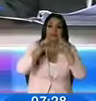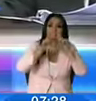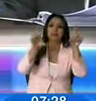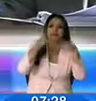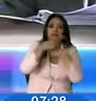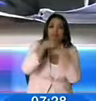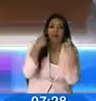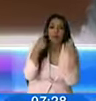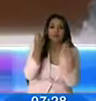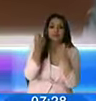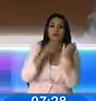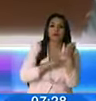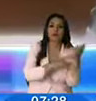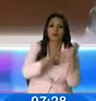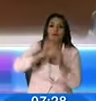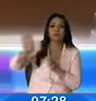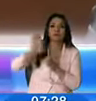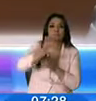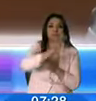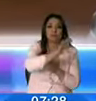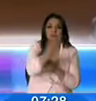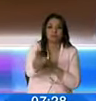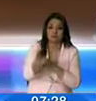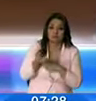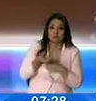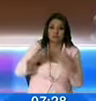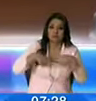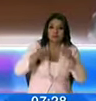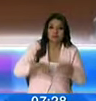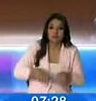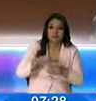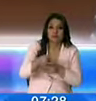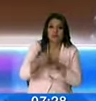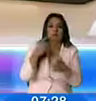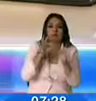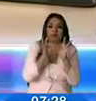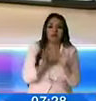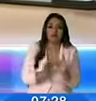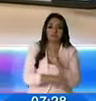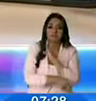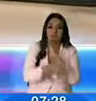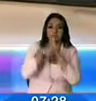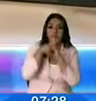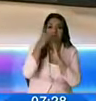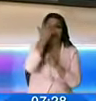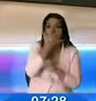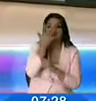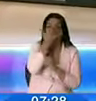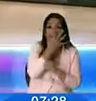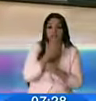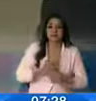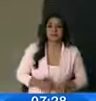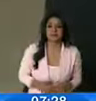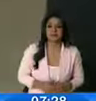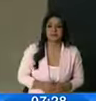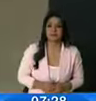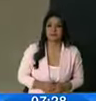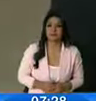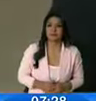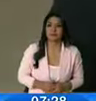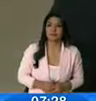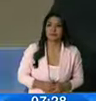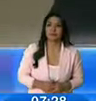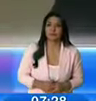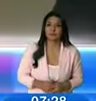para mover recursos que provenían de la entrega de contratos relacionados con la rehabilitación de la refinería de Esmeraldas.